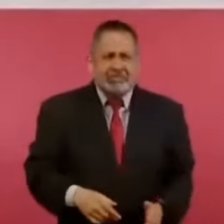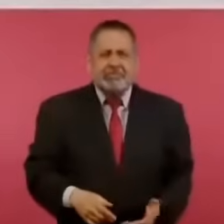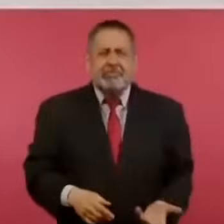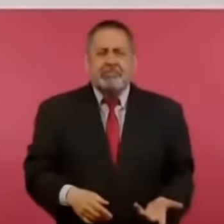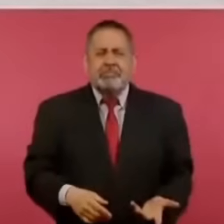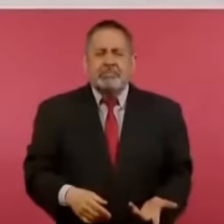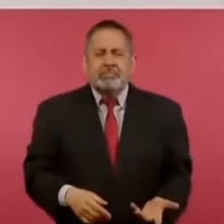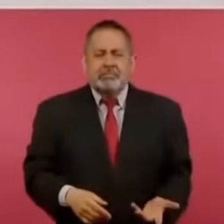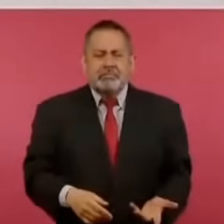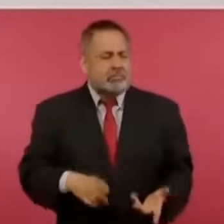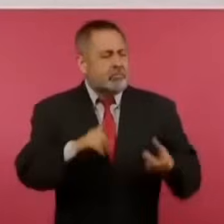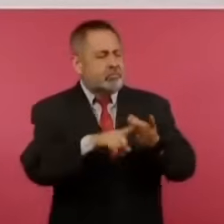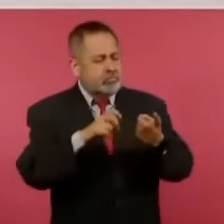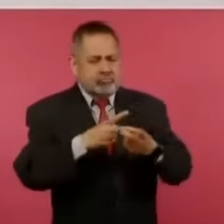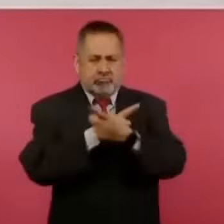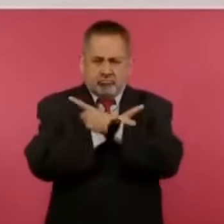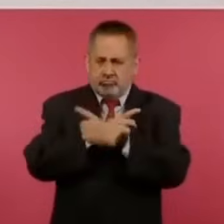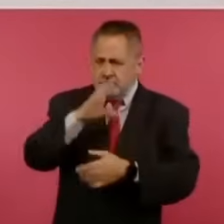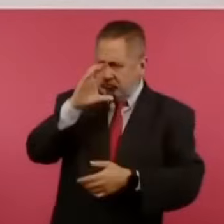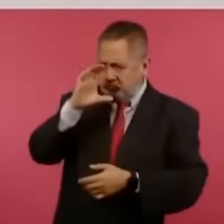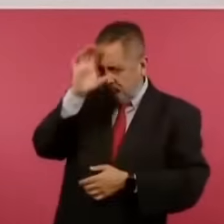¿Cuál es la autoridad moral?